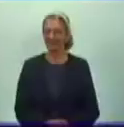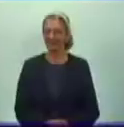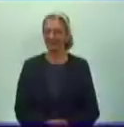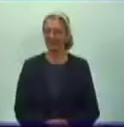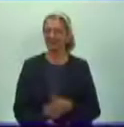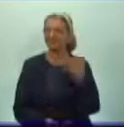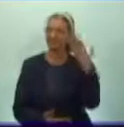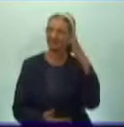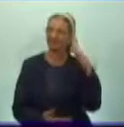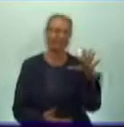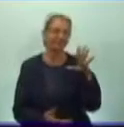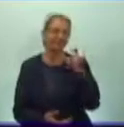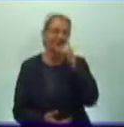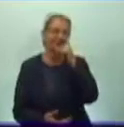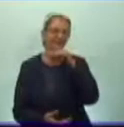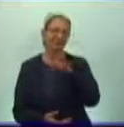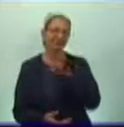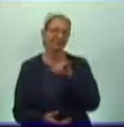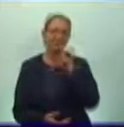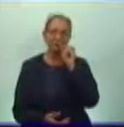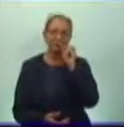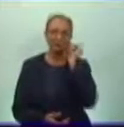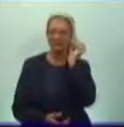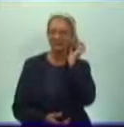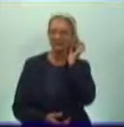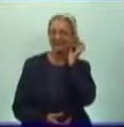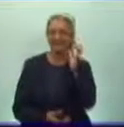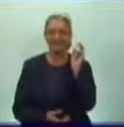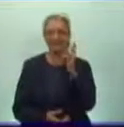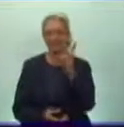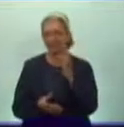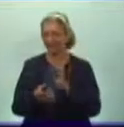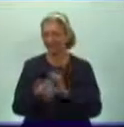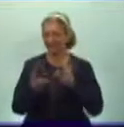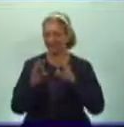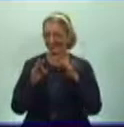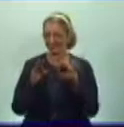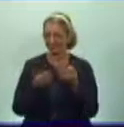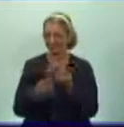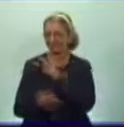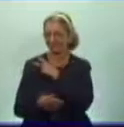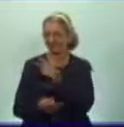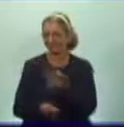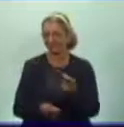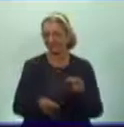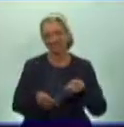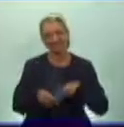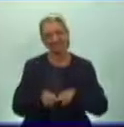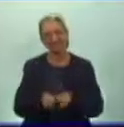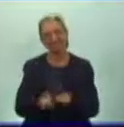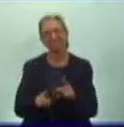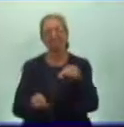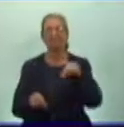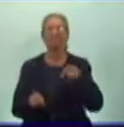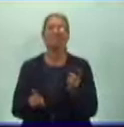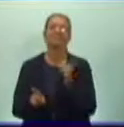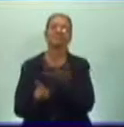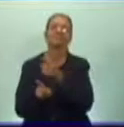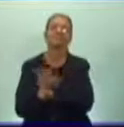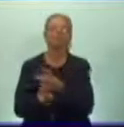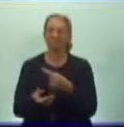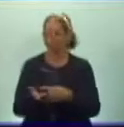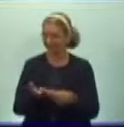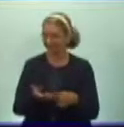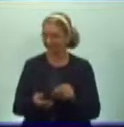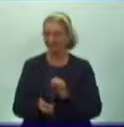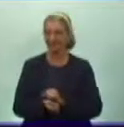saludo a todos los niños y niñas de segundo grado, sus familiares y docentes que nos acompañan en este nuestro encuentro